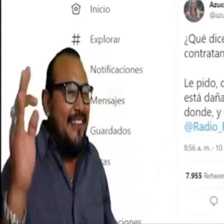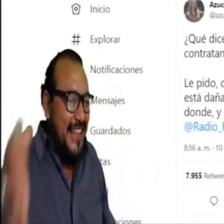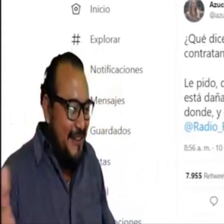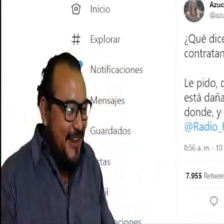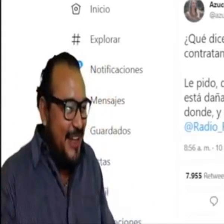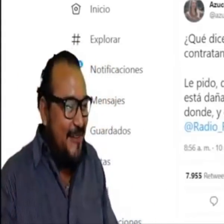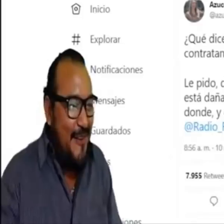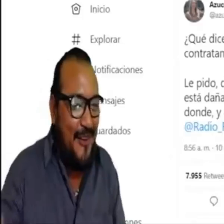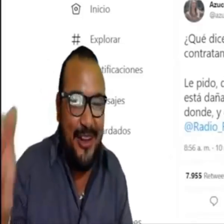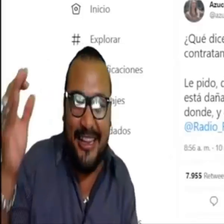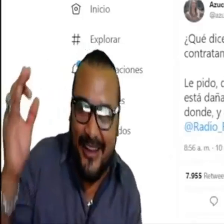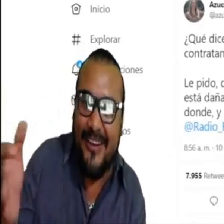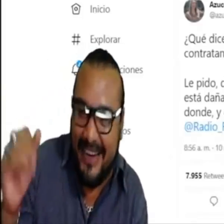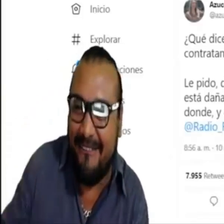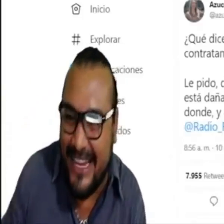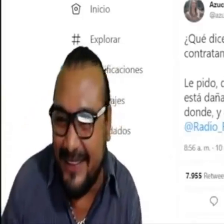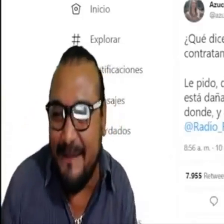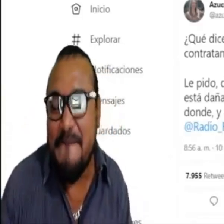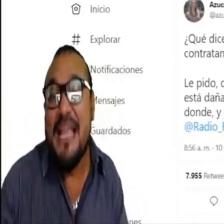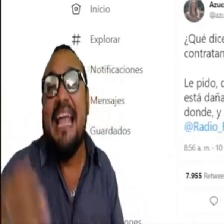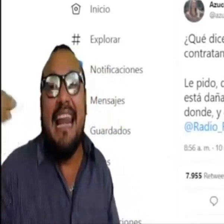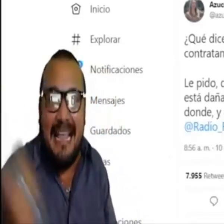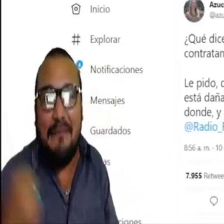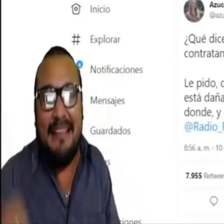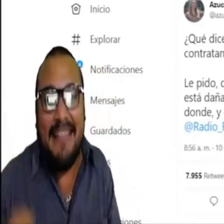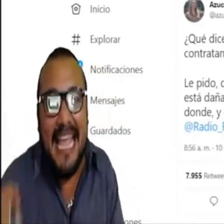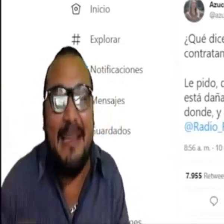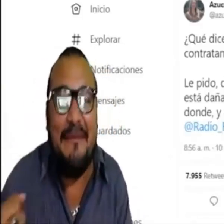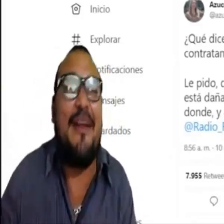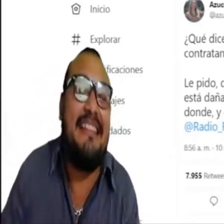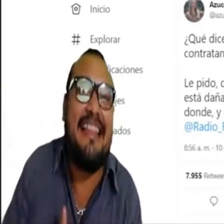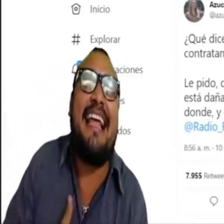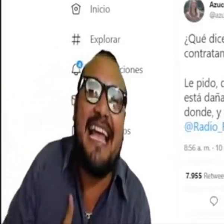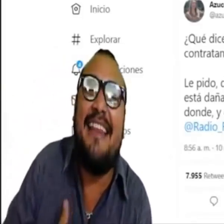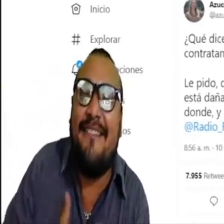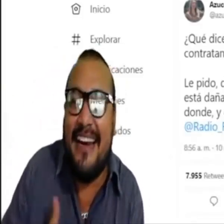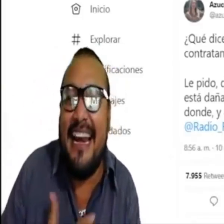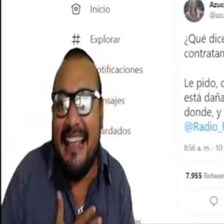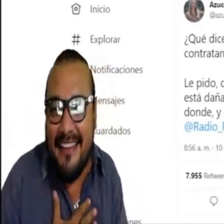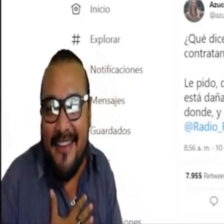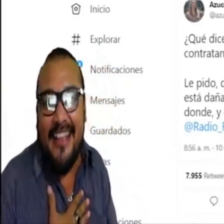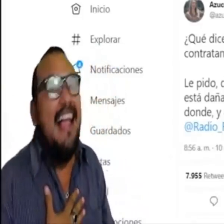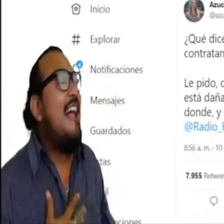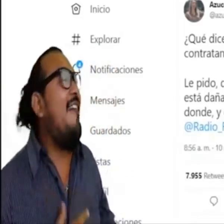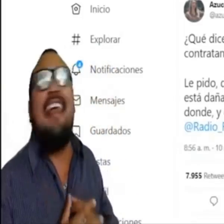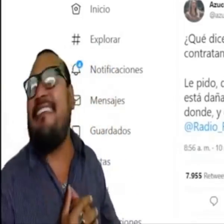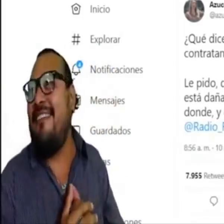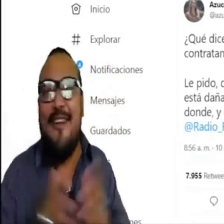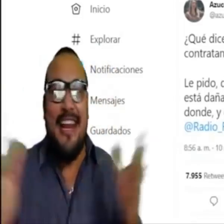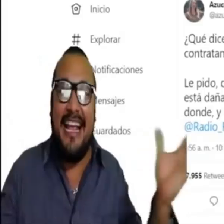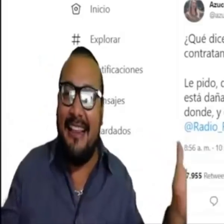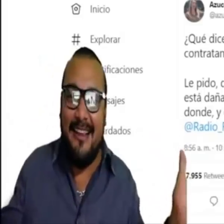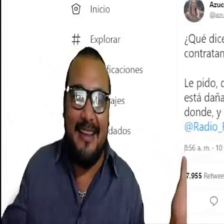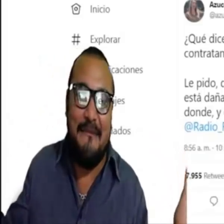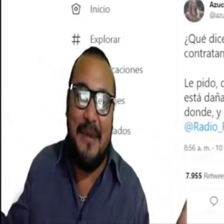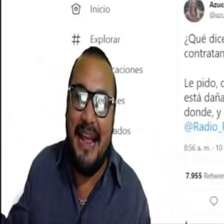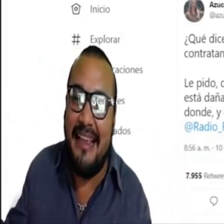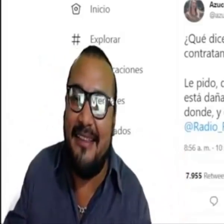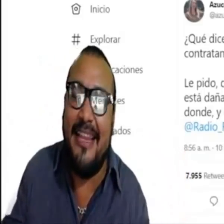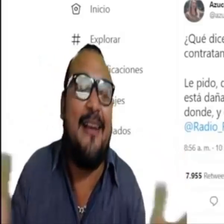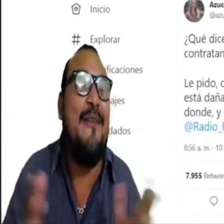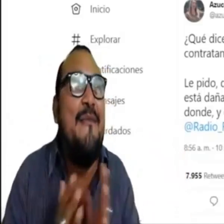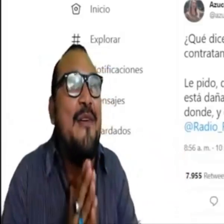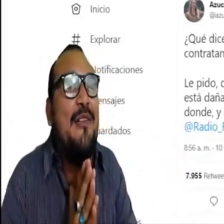éxito de todo respeto las presentes porque está dañando mi relación con las únicas dos de